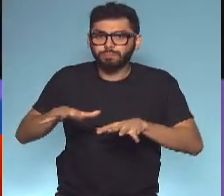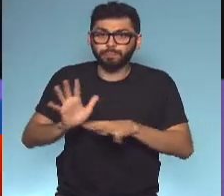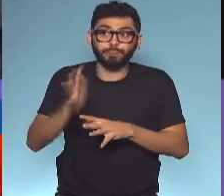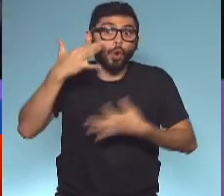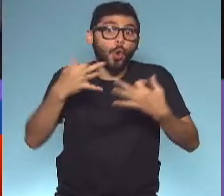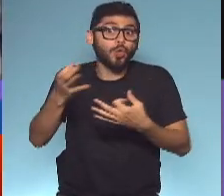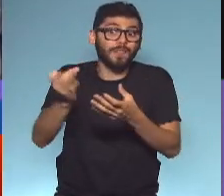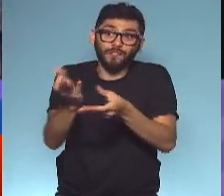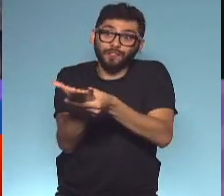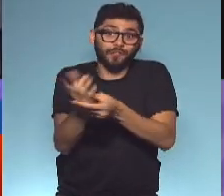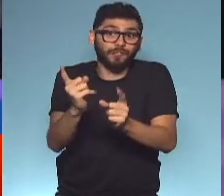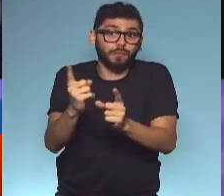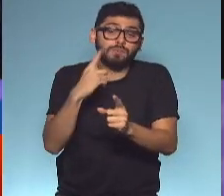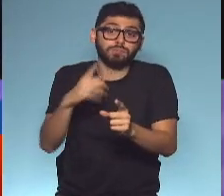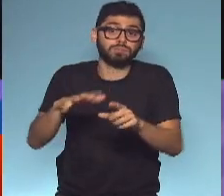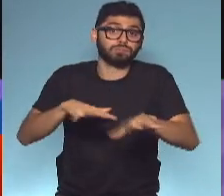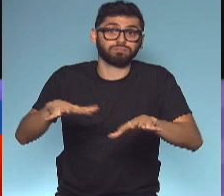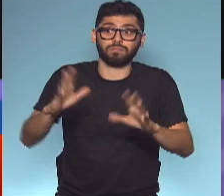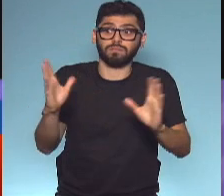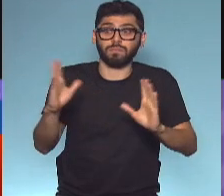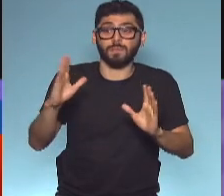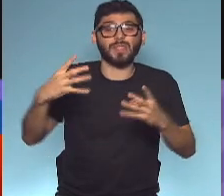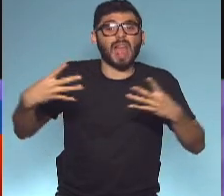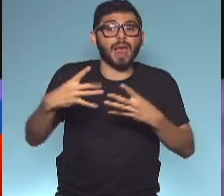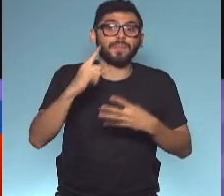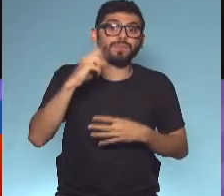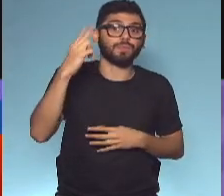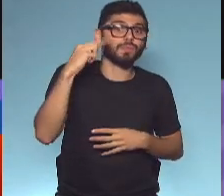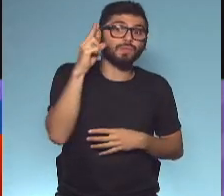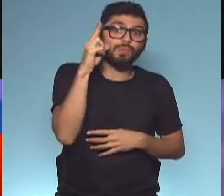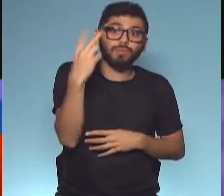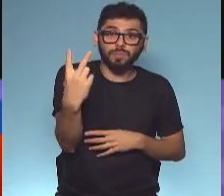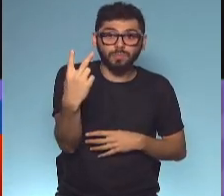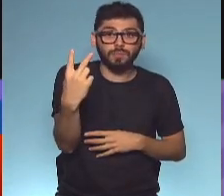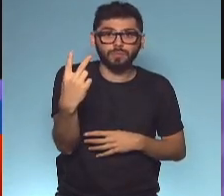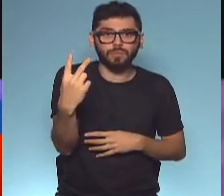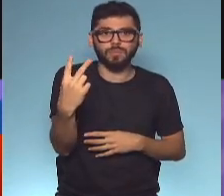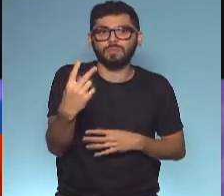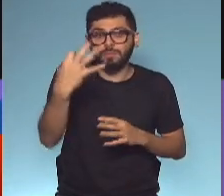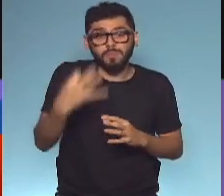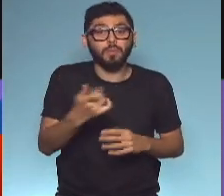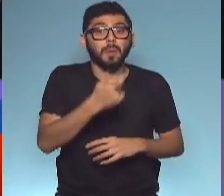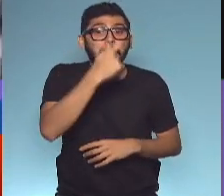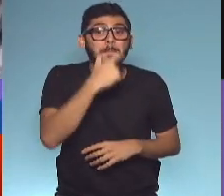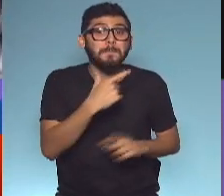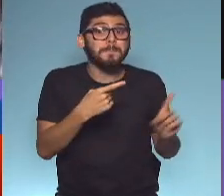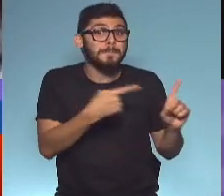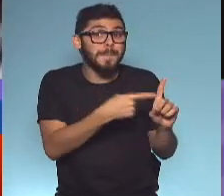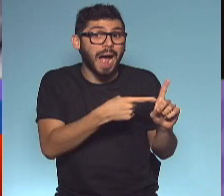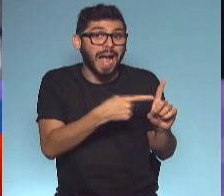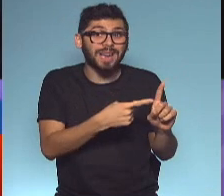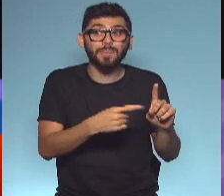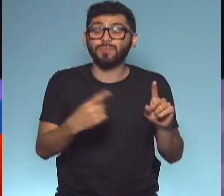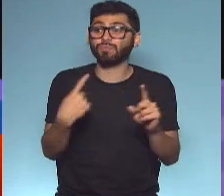por las graves hechos ocurridos durante la guerra de 1982. El propio Mauricio Macri nos vetó una